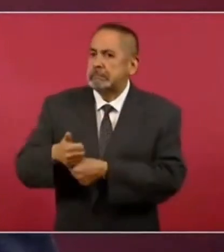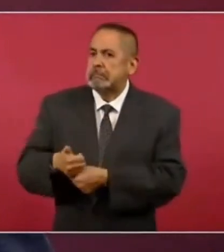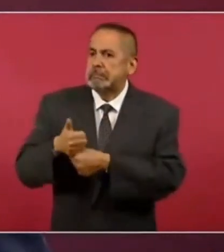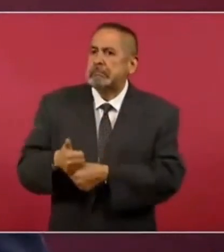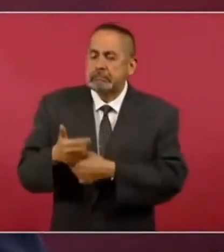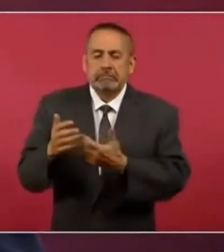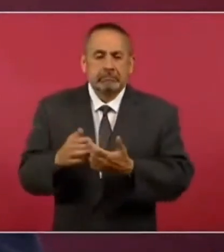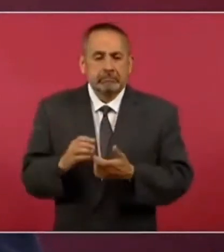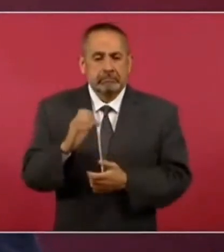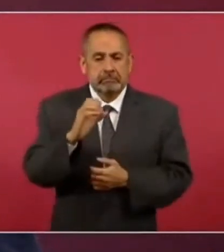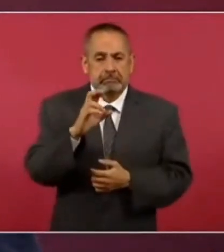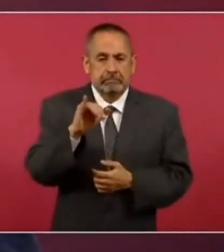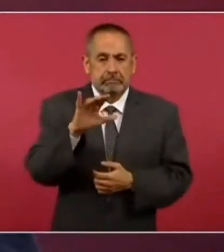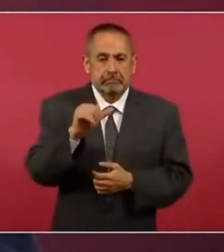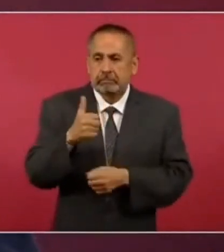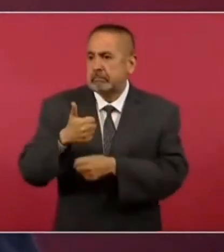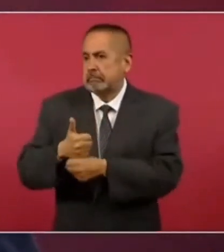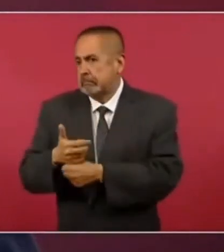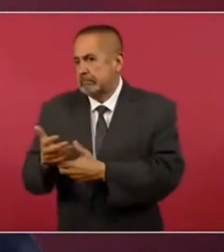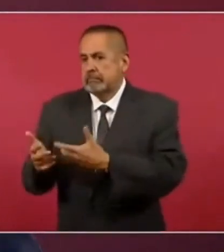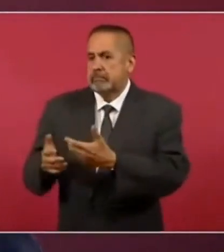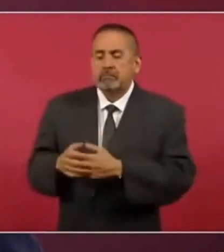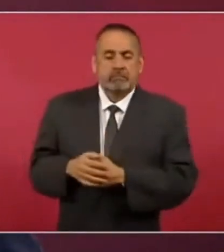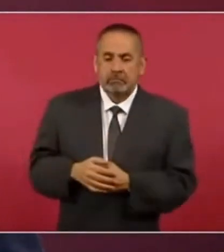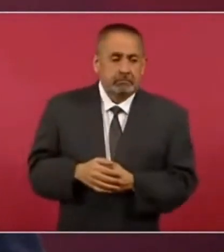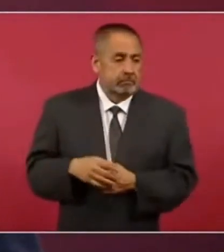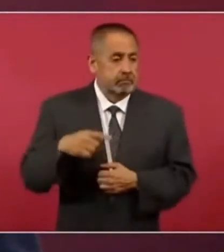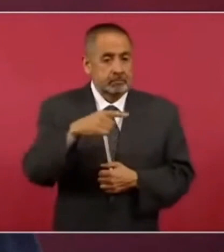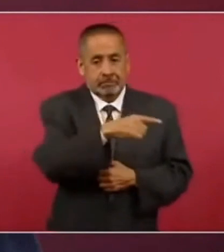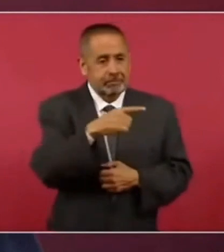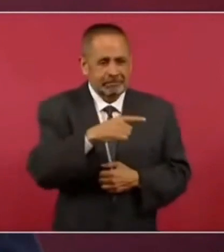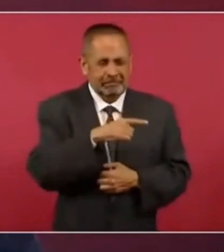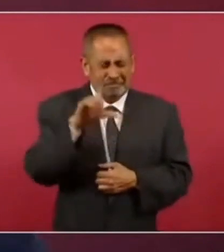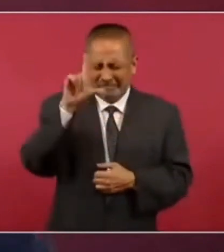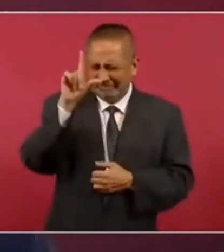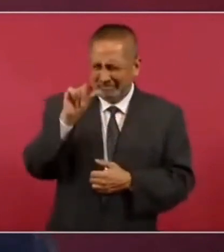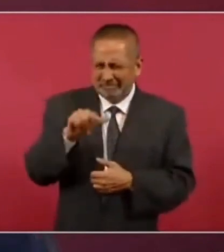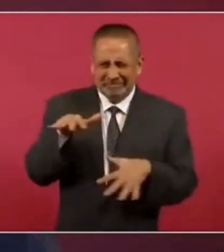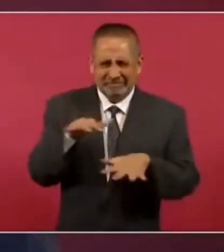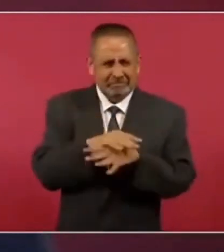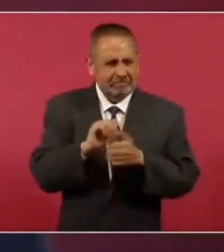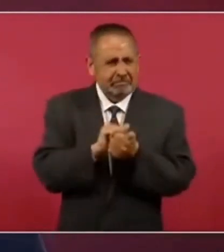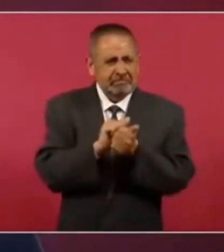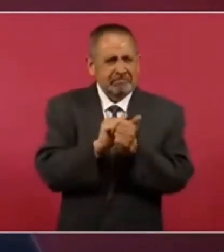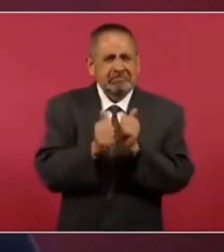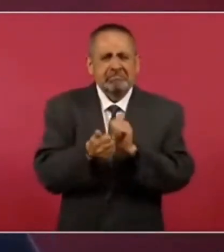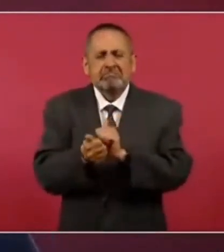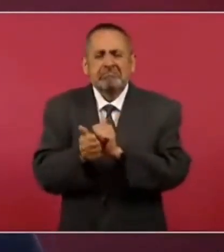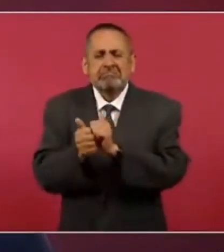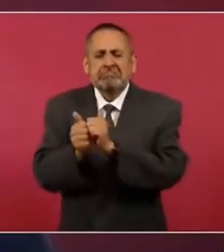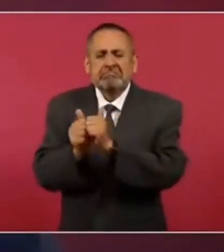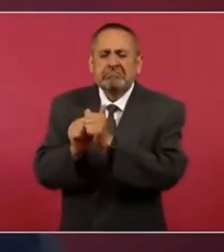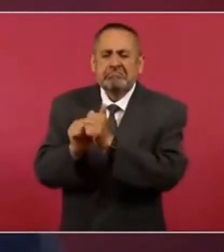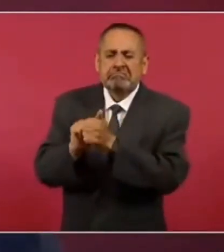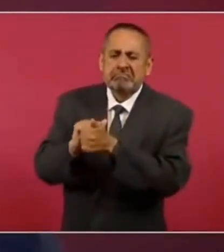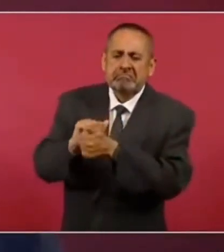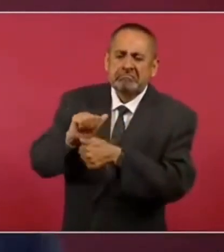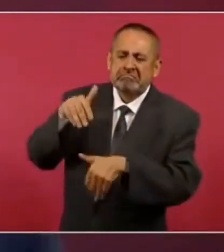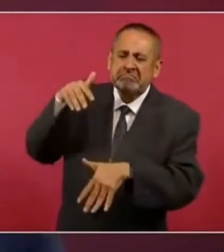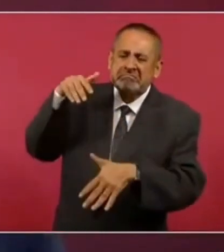no de una crisis y un proceso de degradación progresiva de una decadencia